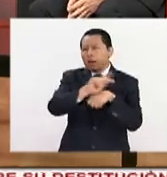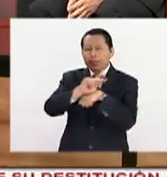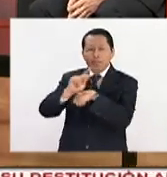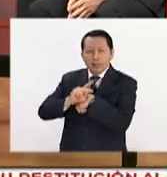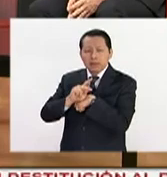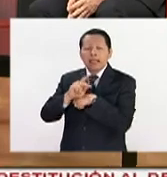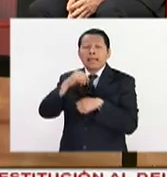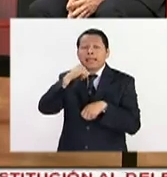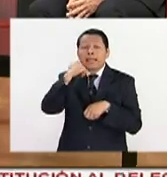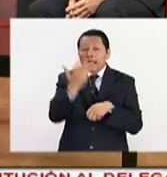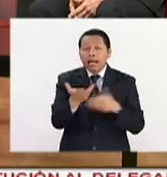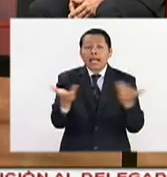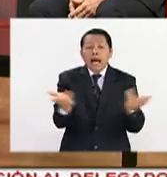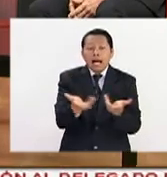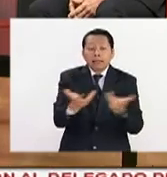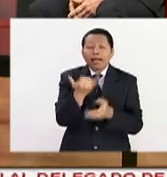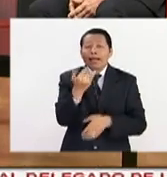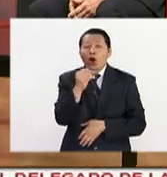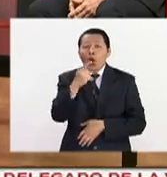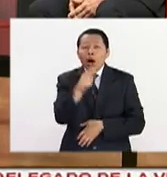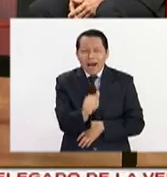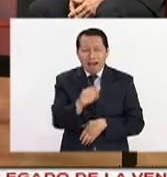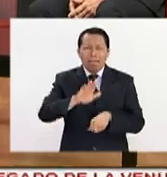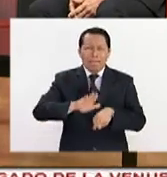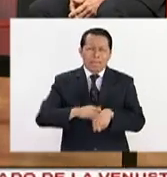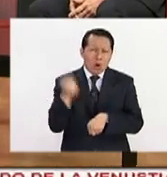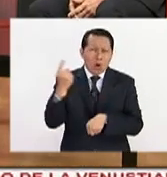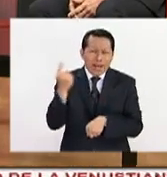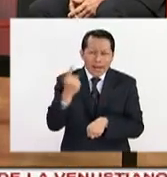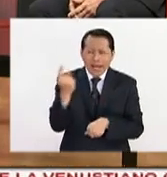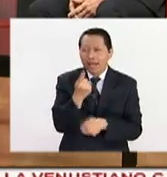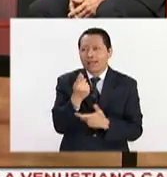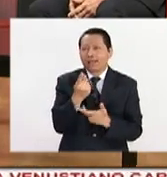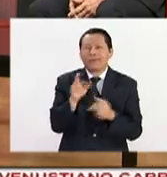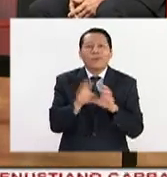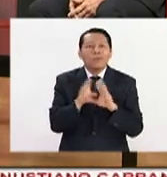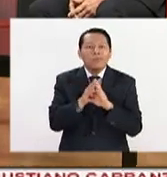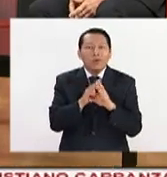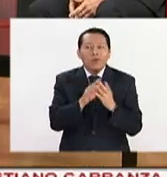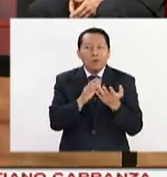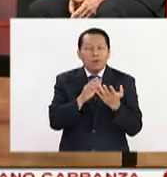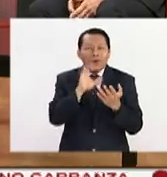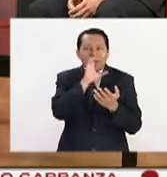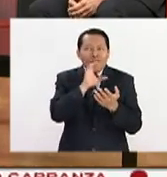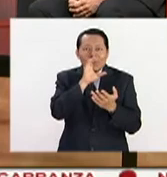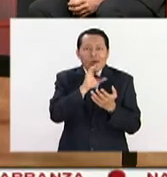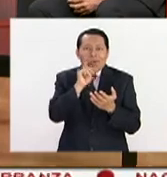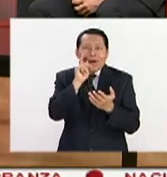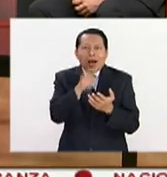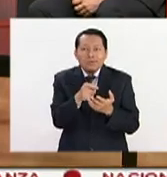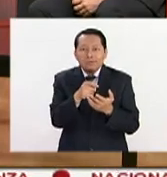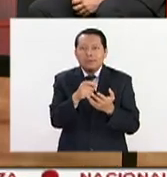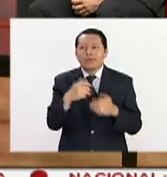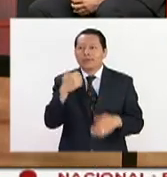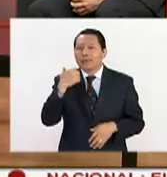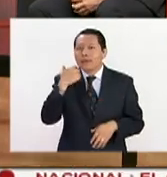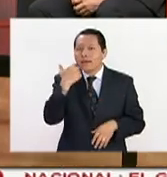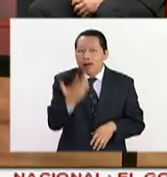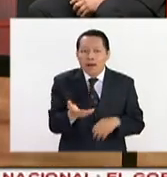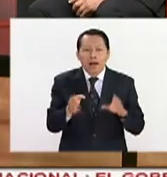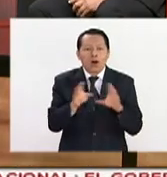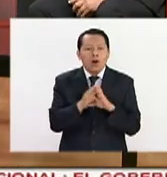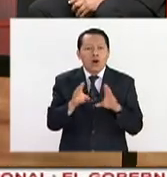querer practicar yoga? ¿Por qué esa inquietud precisamente por buscar